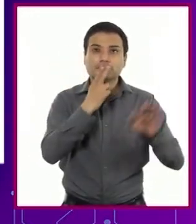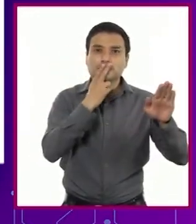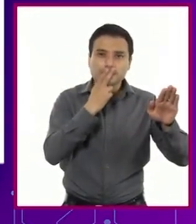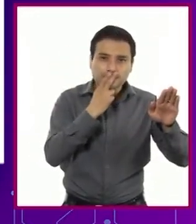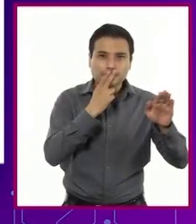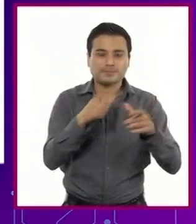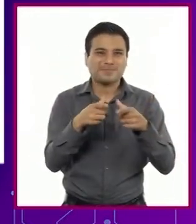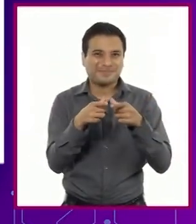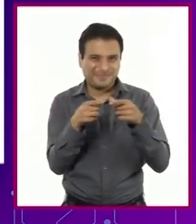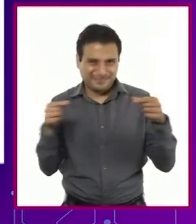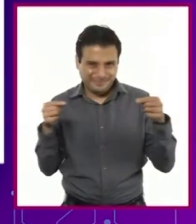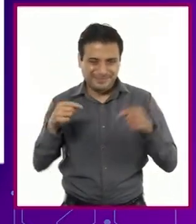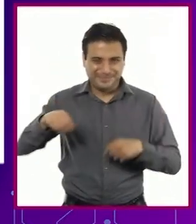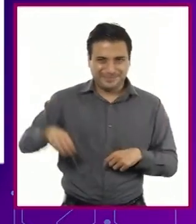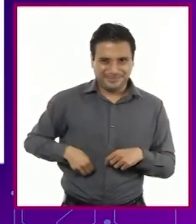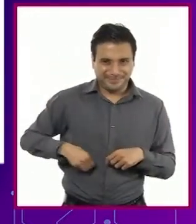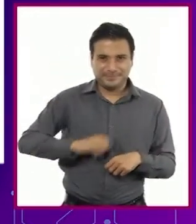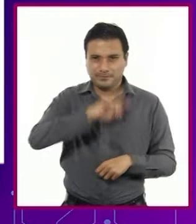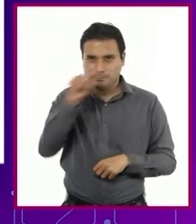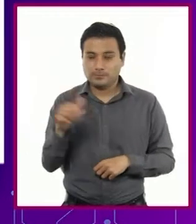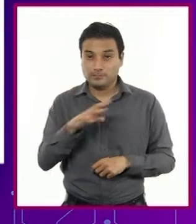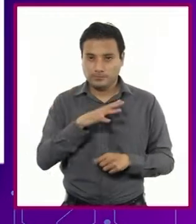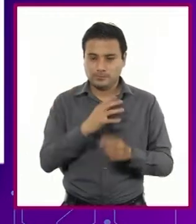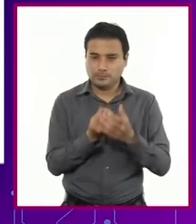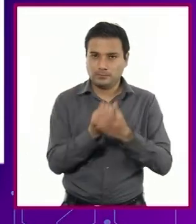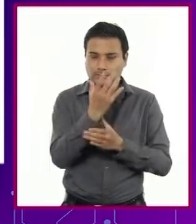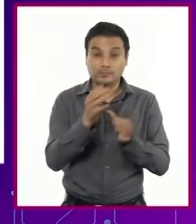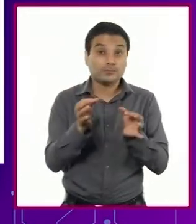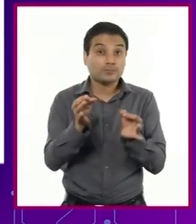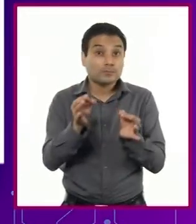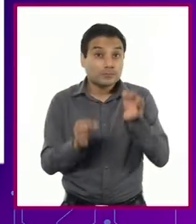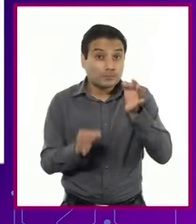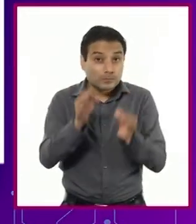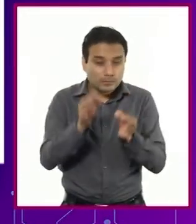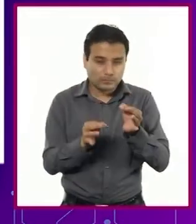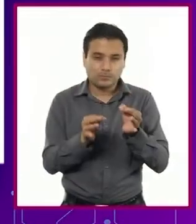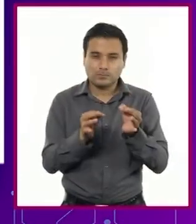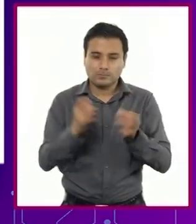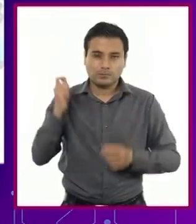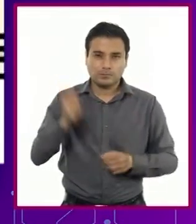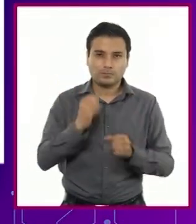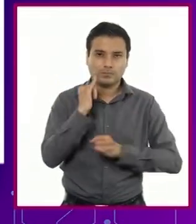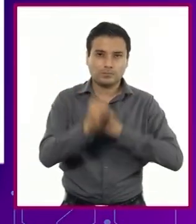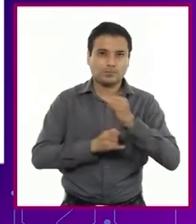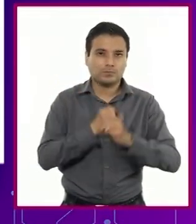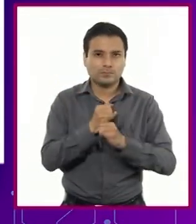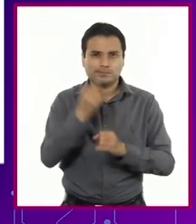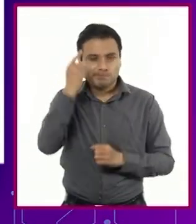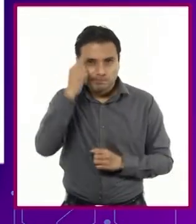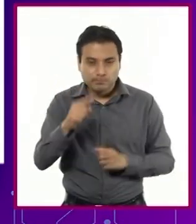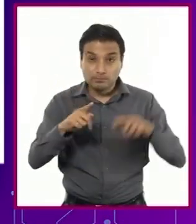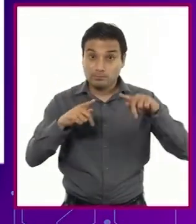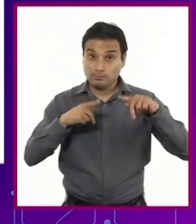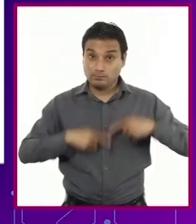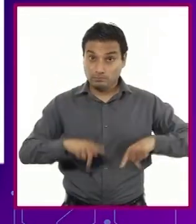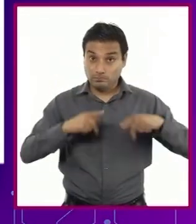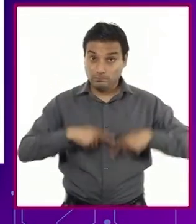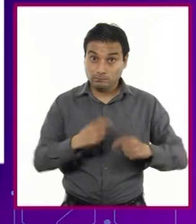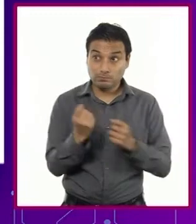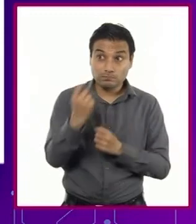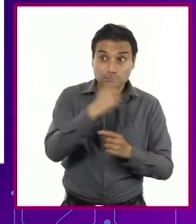la Corte Penal Internacional, que tiene la facultad de investigar a quienes hayan cometido violaciones graves a los derechos